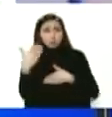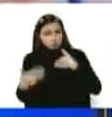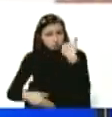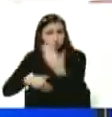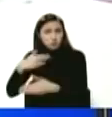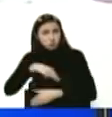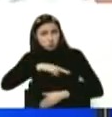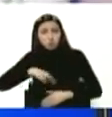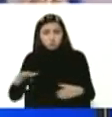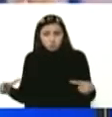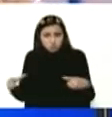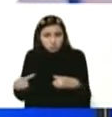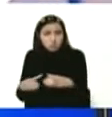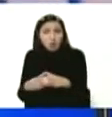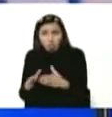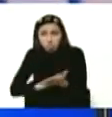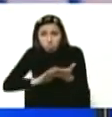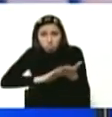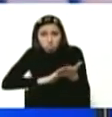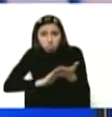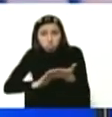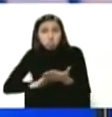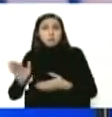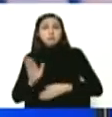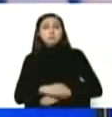nos tenemos que reunir a arreglar eso. Claro.